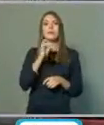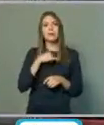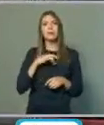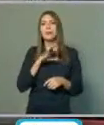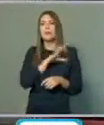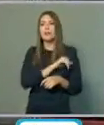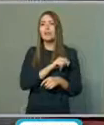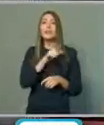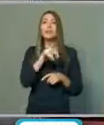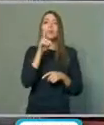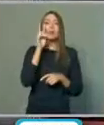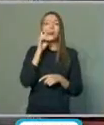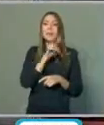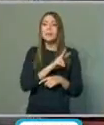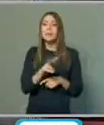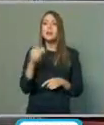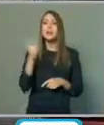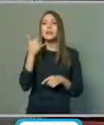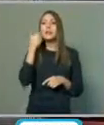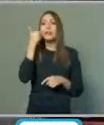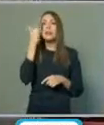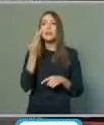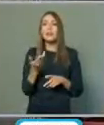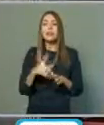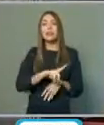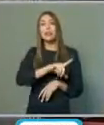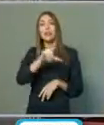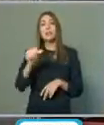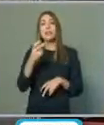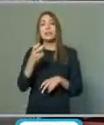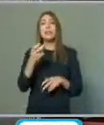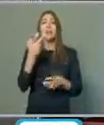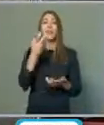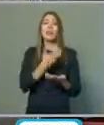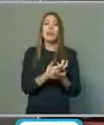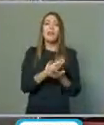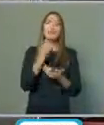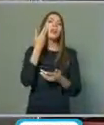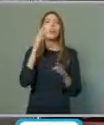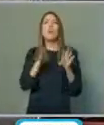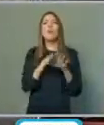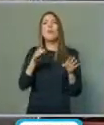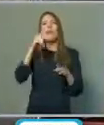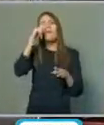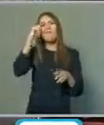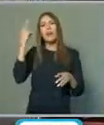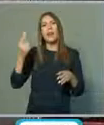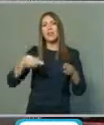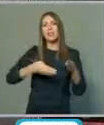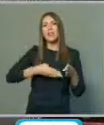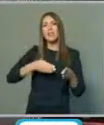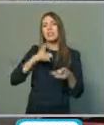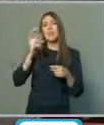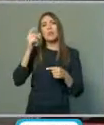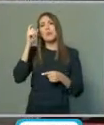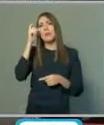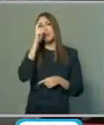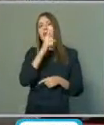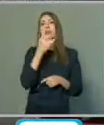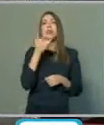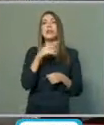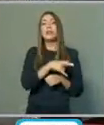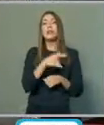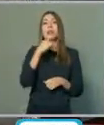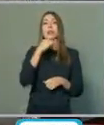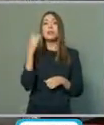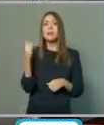casita, señor, señora. Y pues claro, lo que queremos después de este descanso, pues es algo sencillo, iniciar la semana con algo sencillo, no complicarnos. Y pues el espagueti